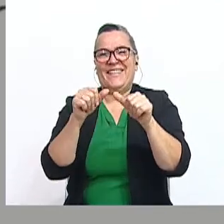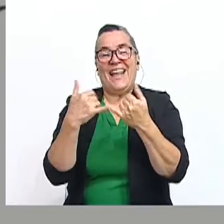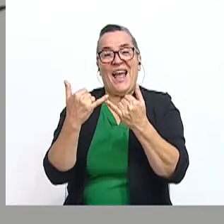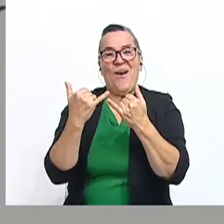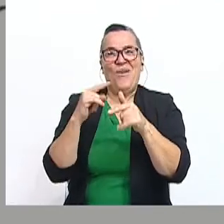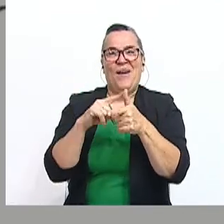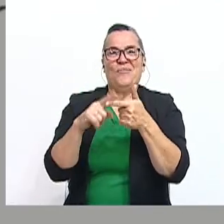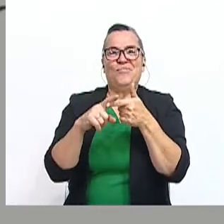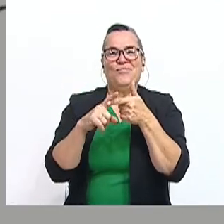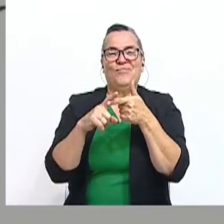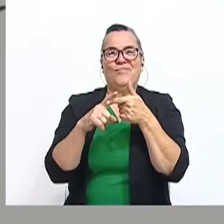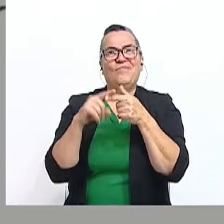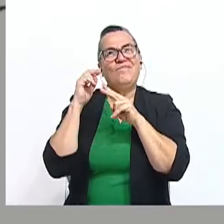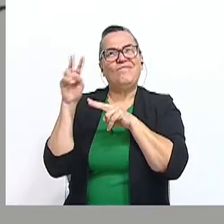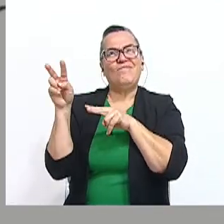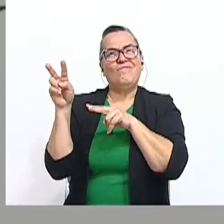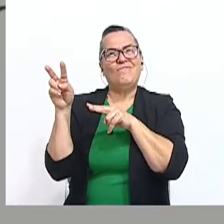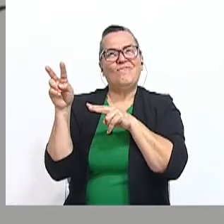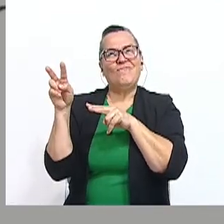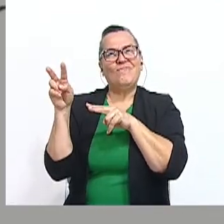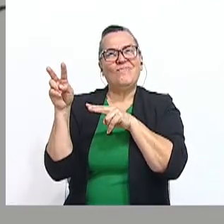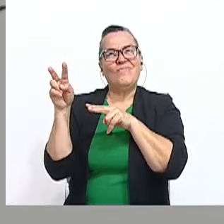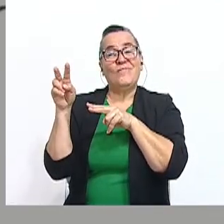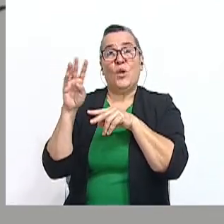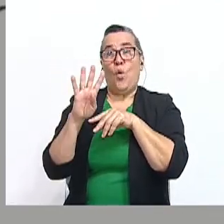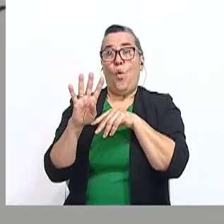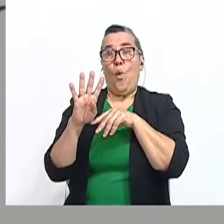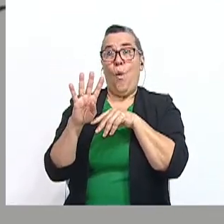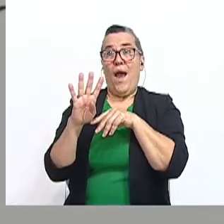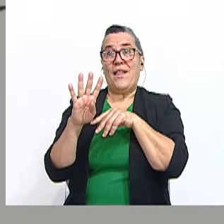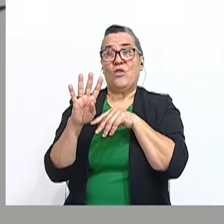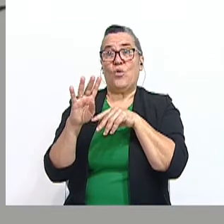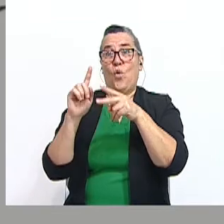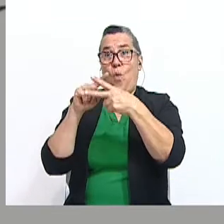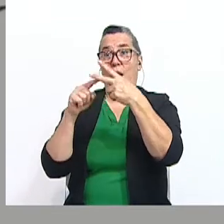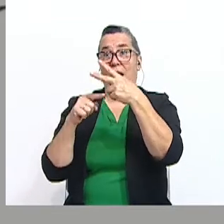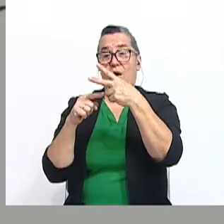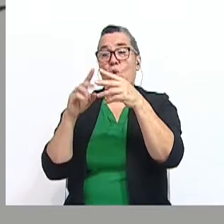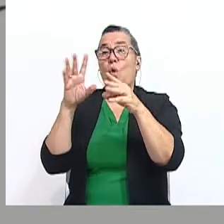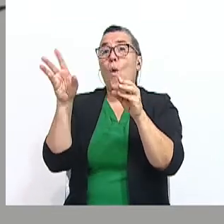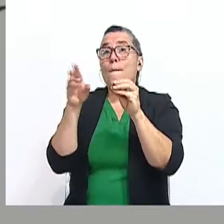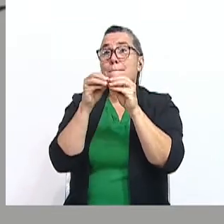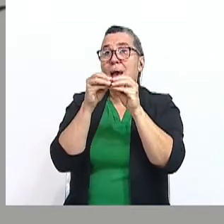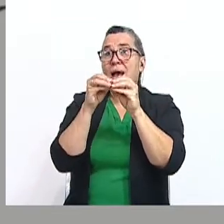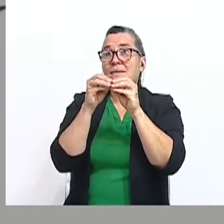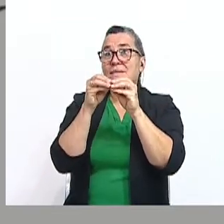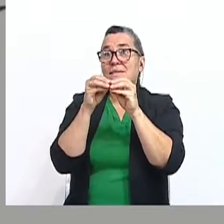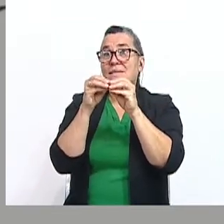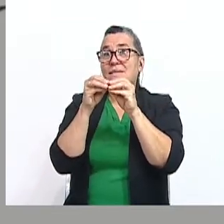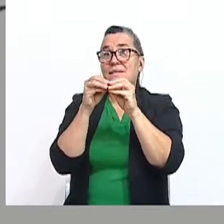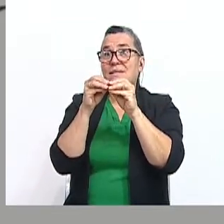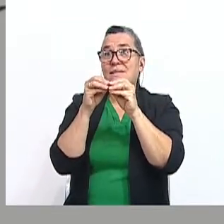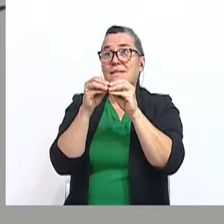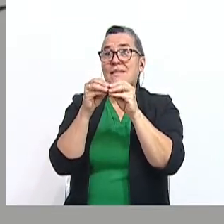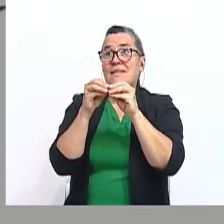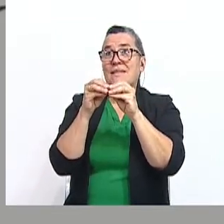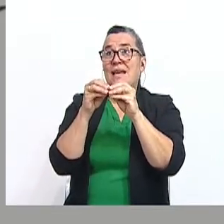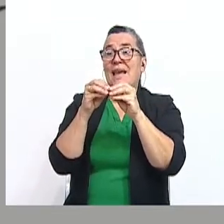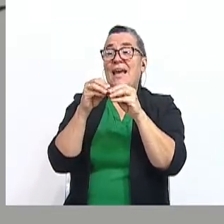sí, vean lo que pasa con lo que es con la medida del ángulo 4 y la medida de lo que es el ángulo